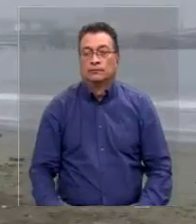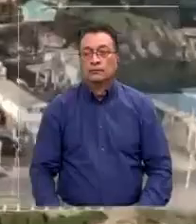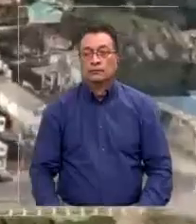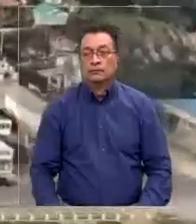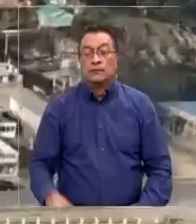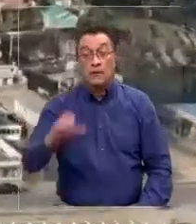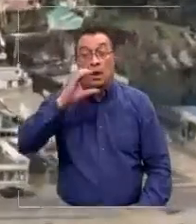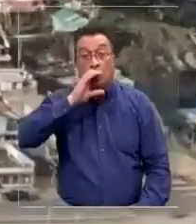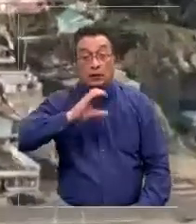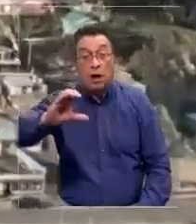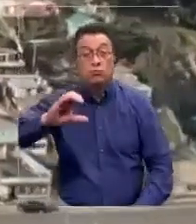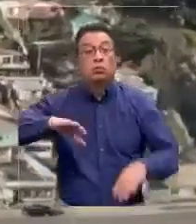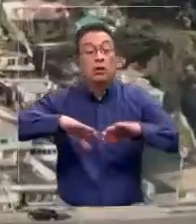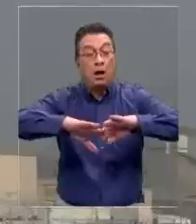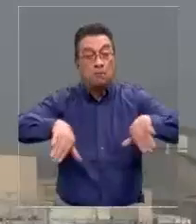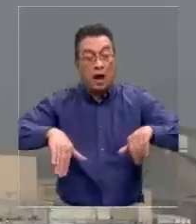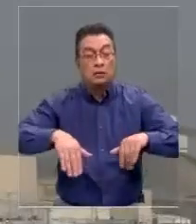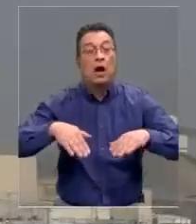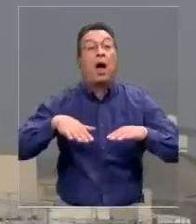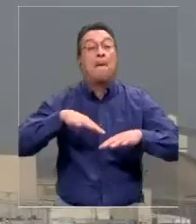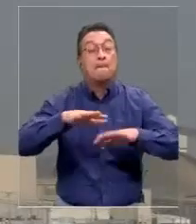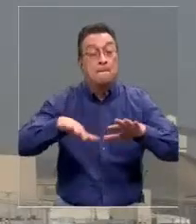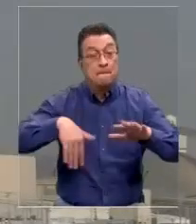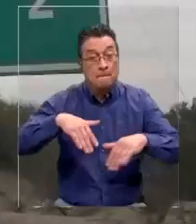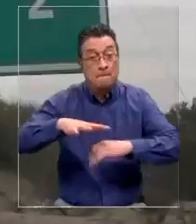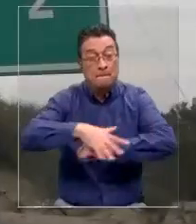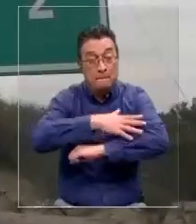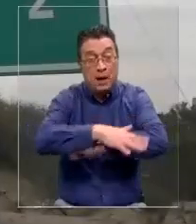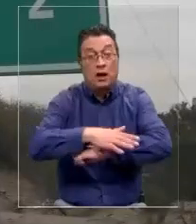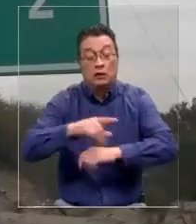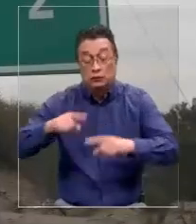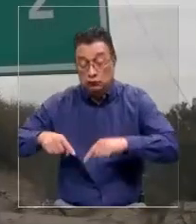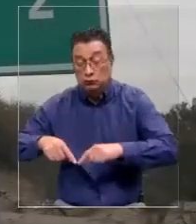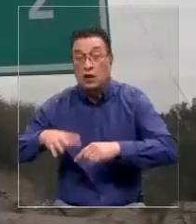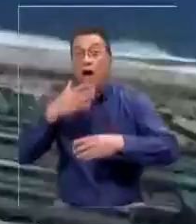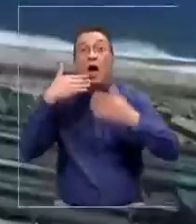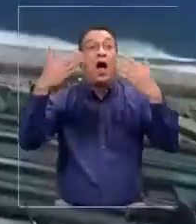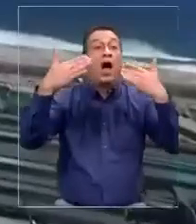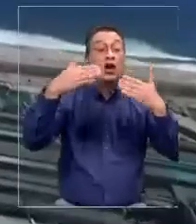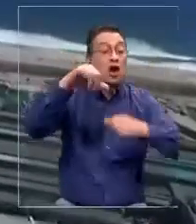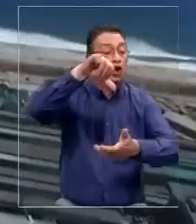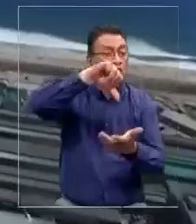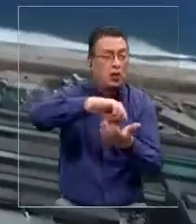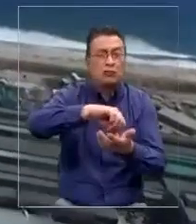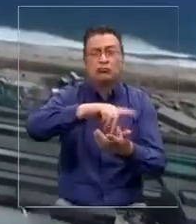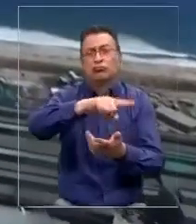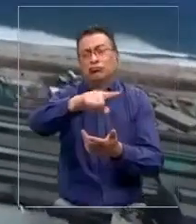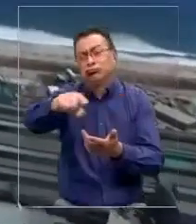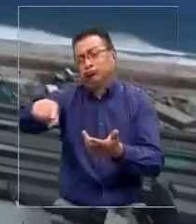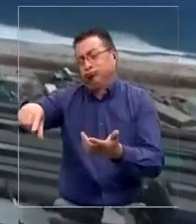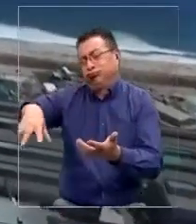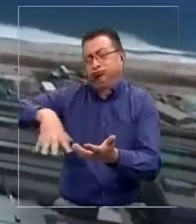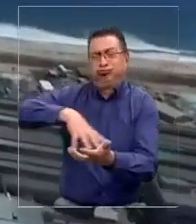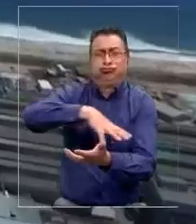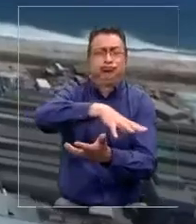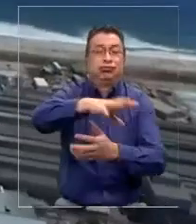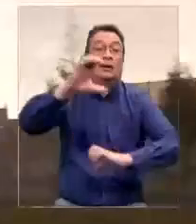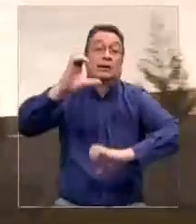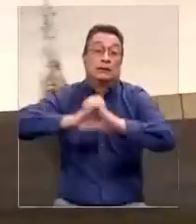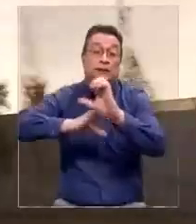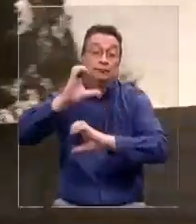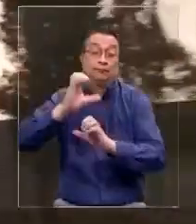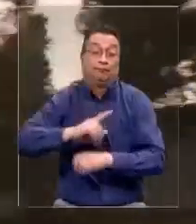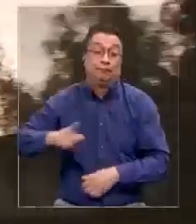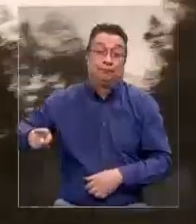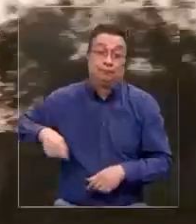En el campo, en la playa, en el mar, en el suelo, en el aire, en el agua, en la ciudad. Las consecuencias de la